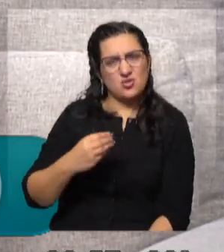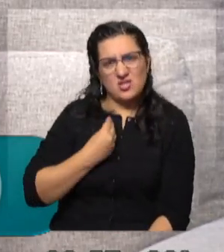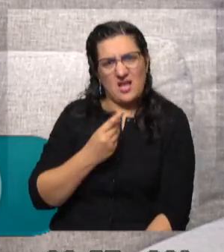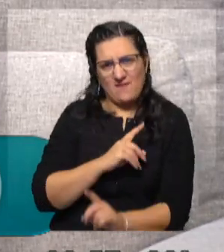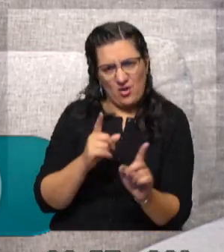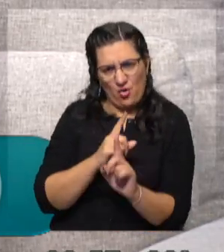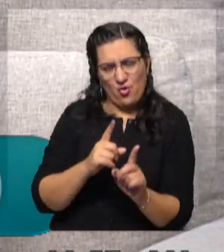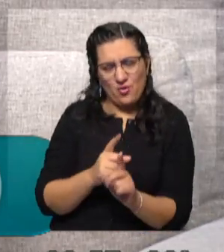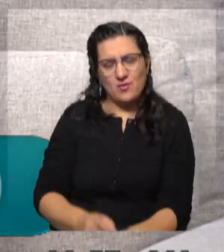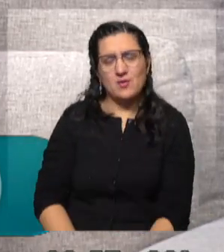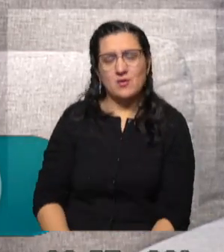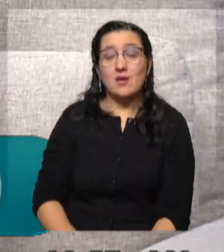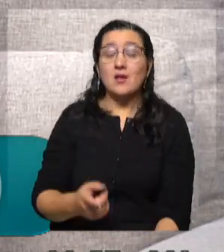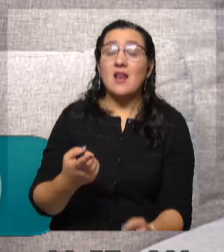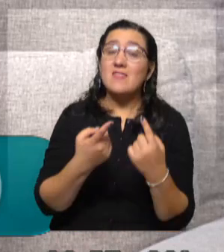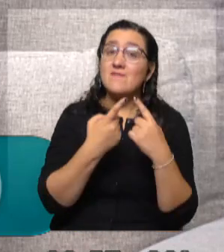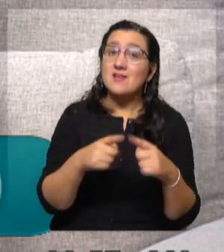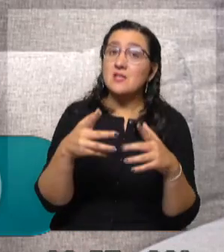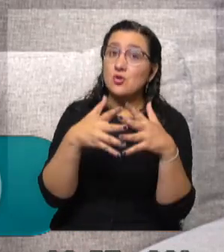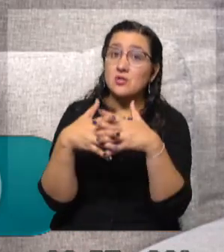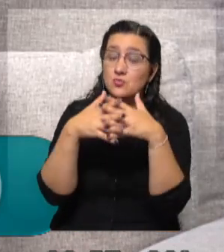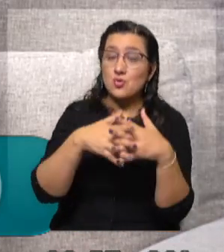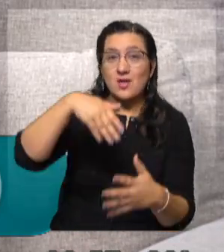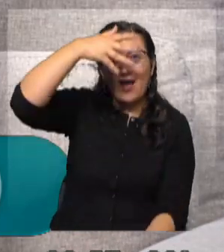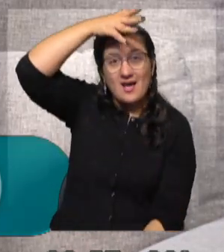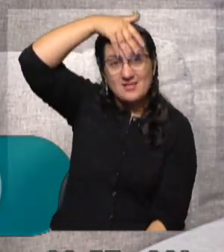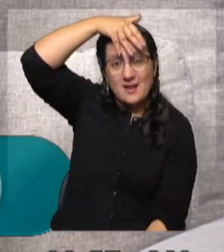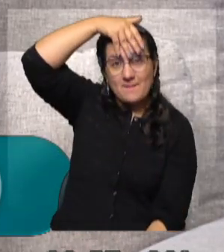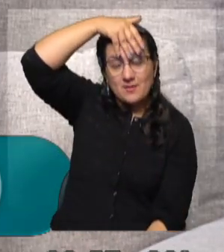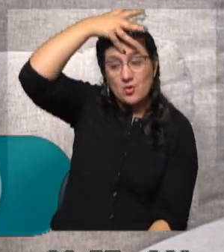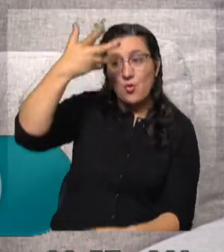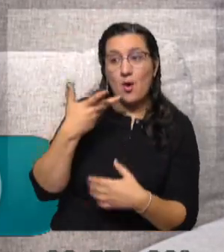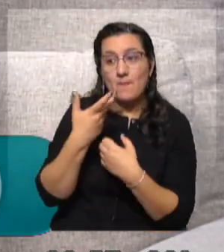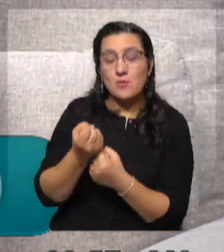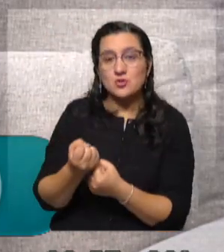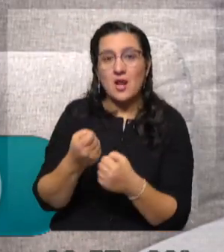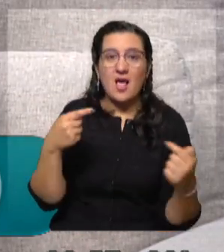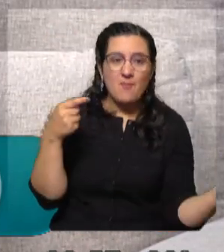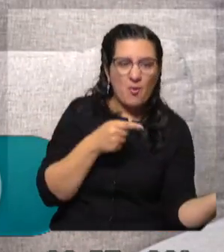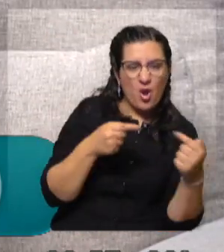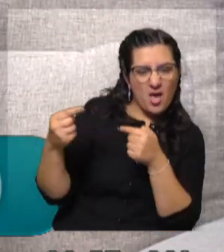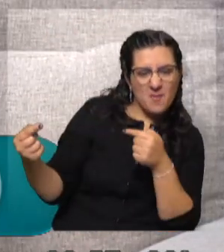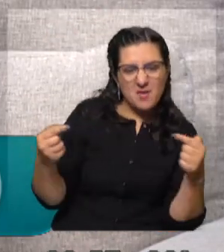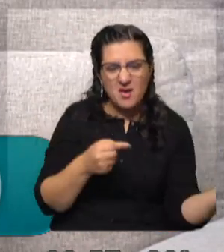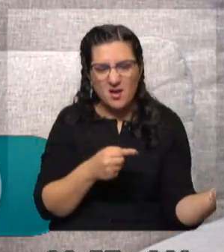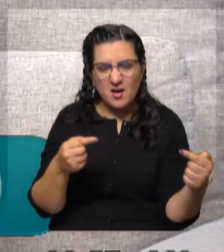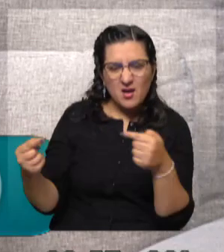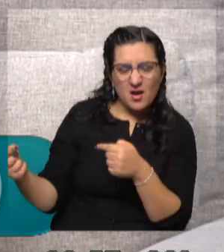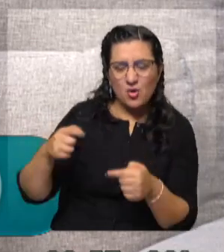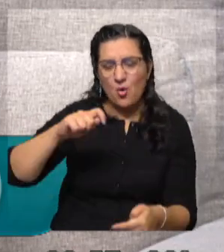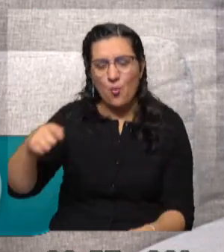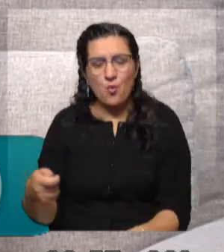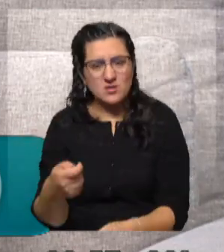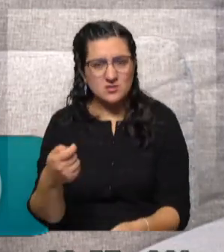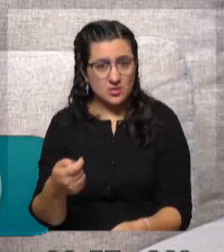de lo que pasa en Estados Unidos lo hablábamos en la última columna que a Trump lo alimenta un poco la polémica en término a su a sus juicios y